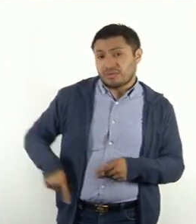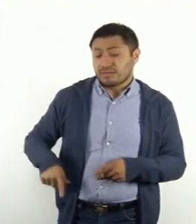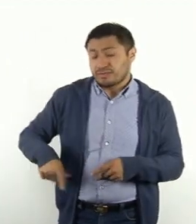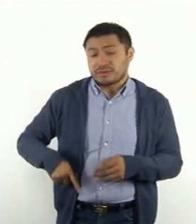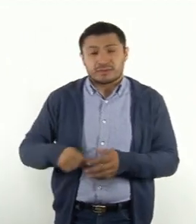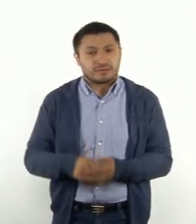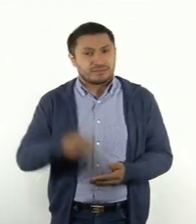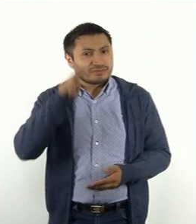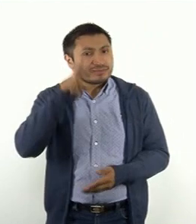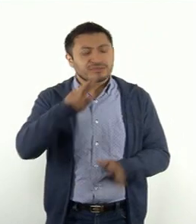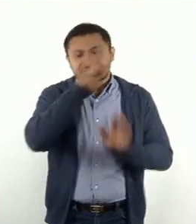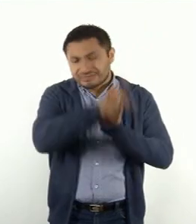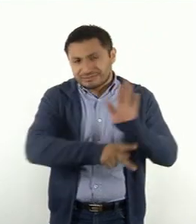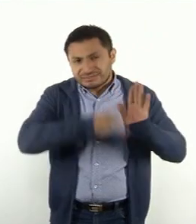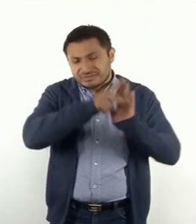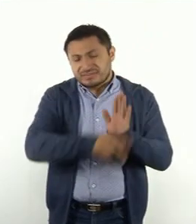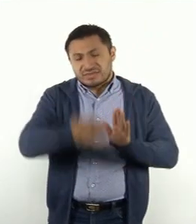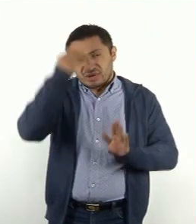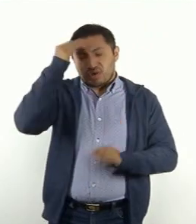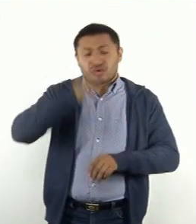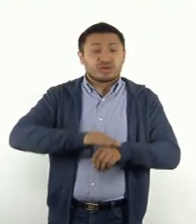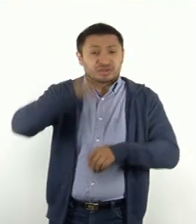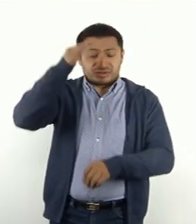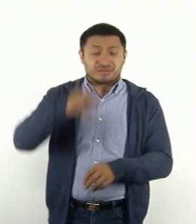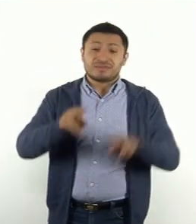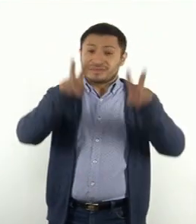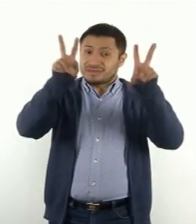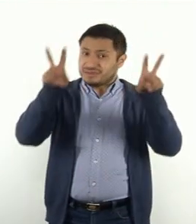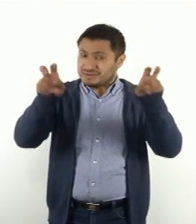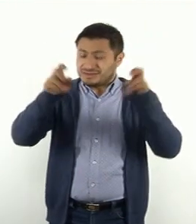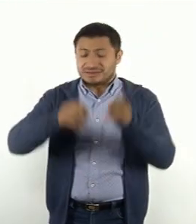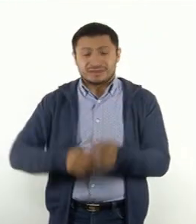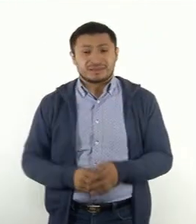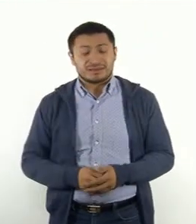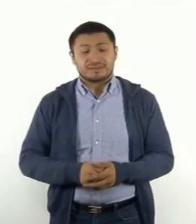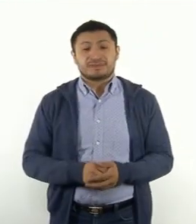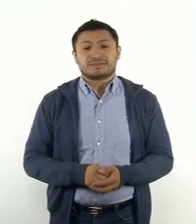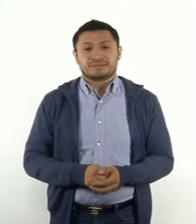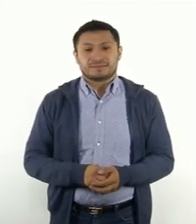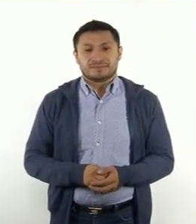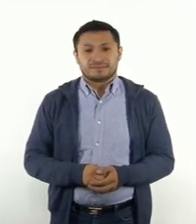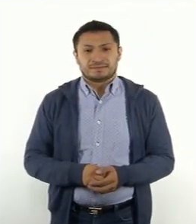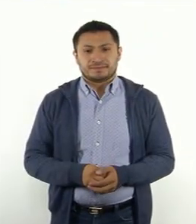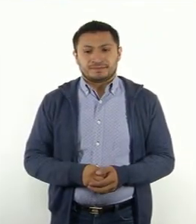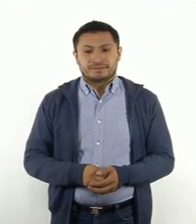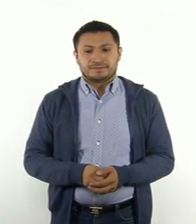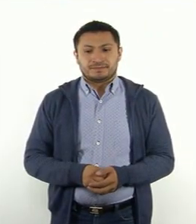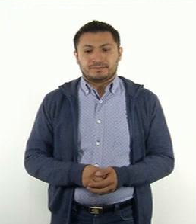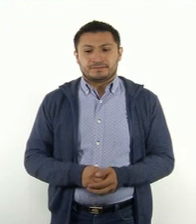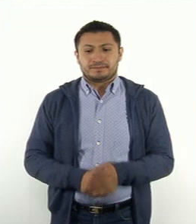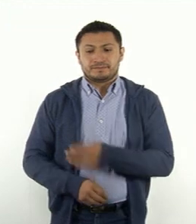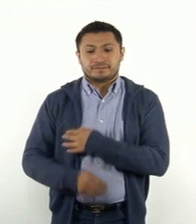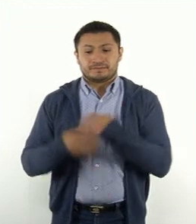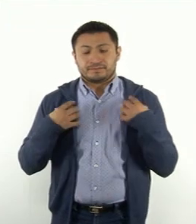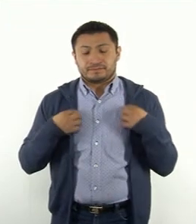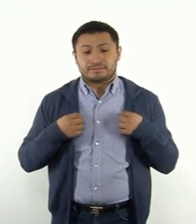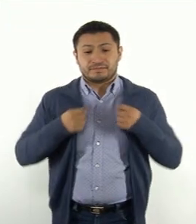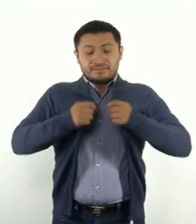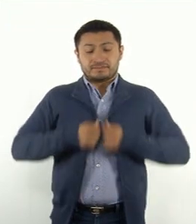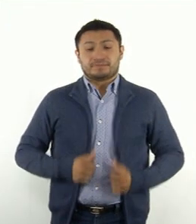cápsula informativa para ampliar nuestro conocimiento acerca de la soberanía popular. ¿Qué es la